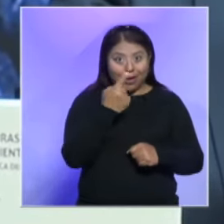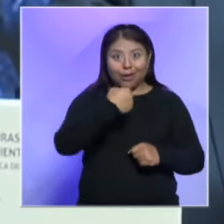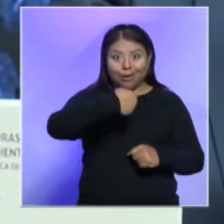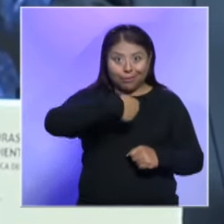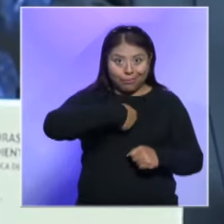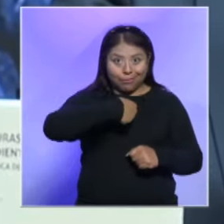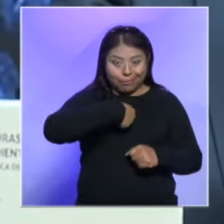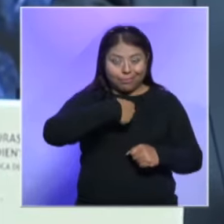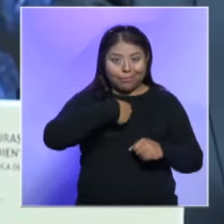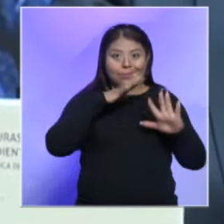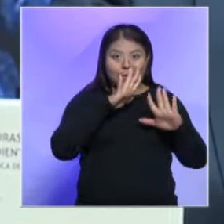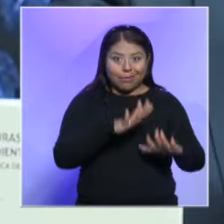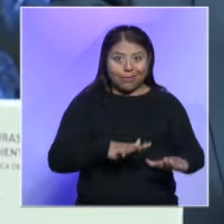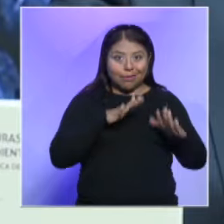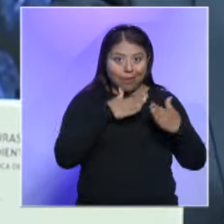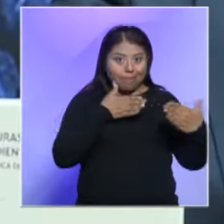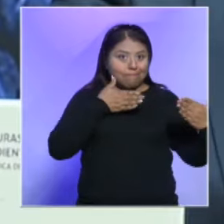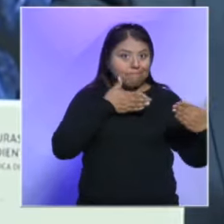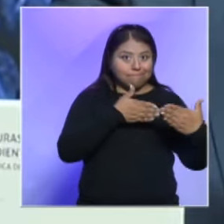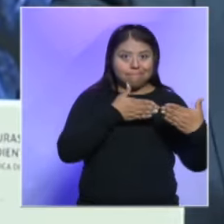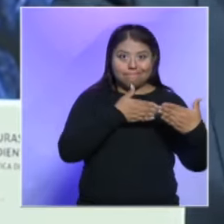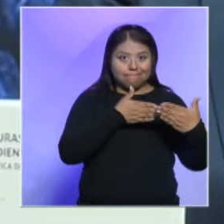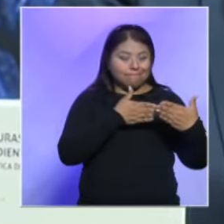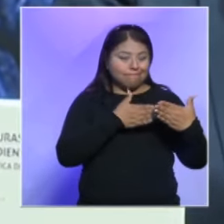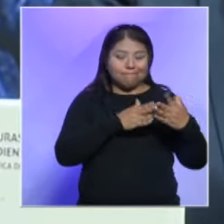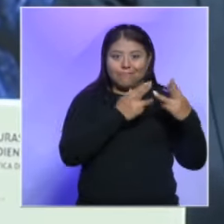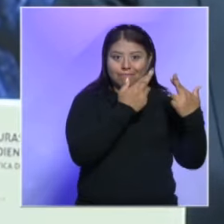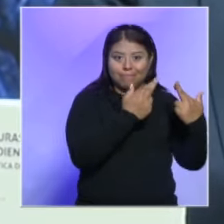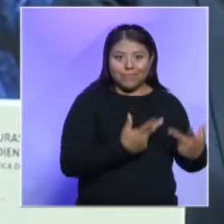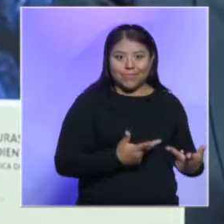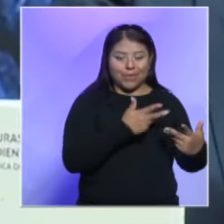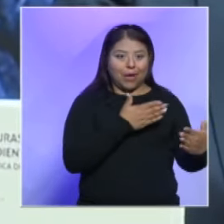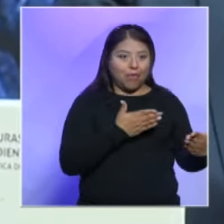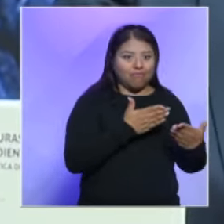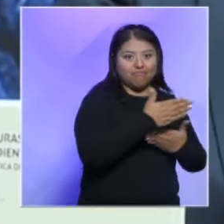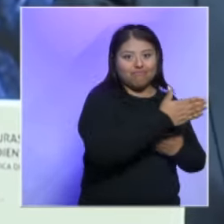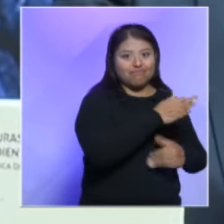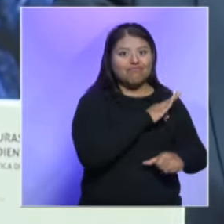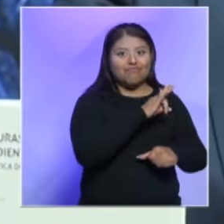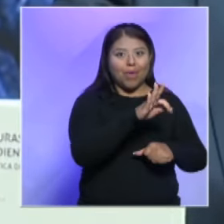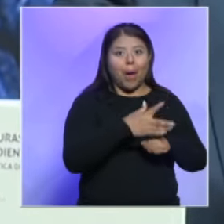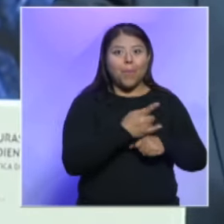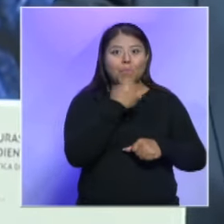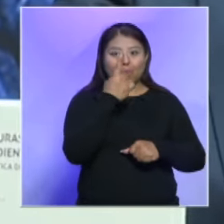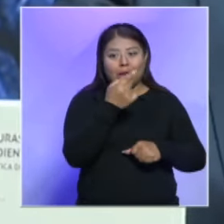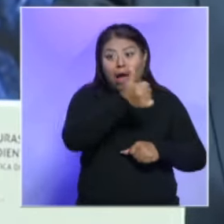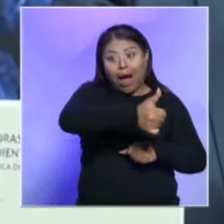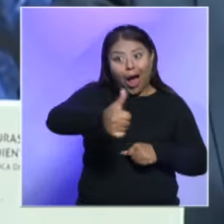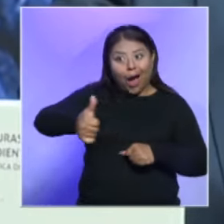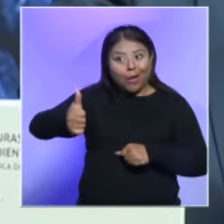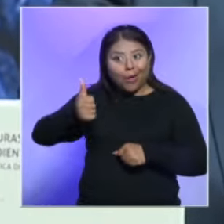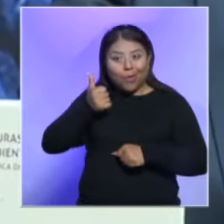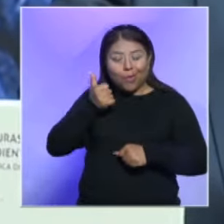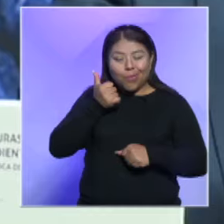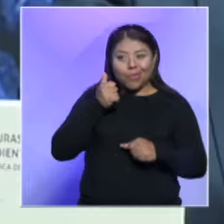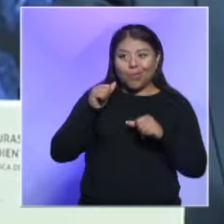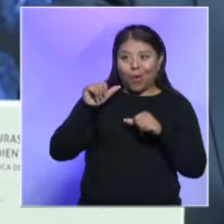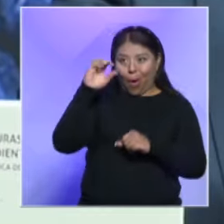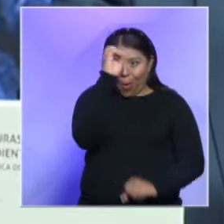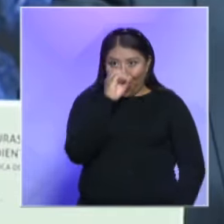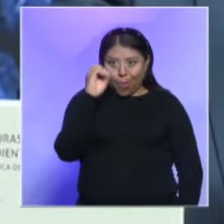prueba cuando esta obra pasó ya el escrutinio de cada una y cada uno de ustedes y que por supuesto estaremos atentos al escrutinio